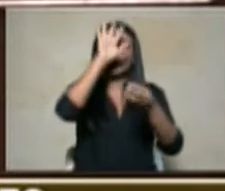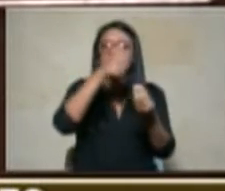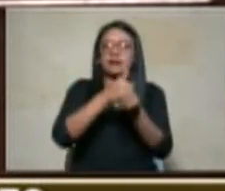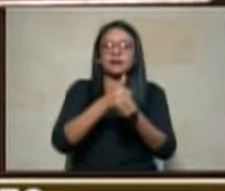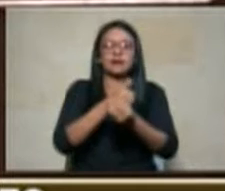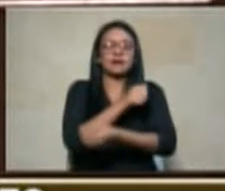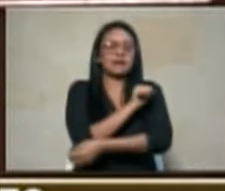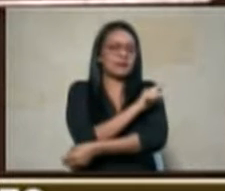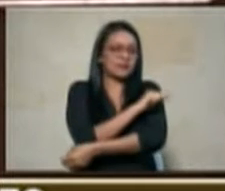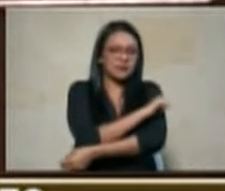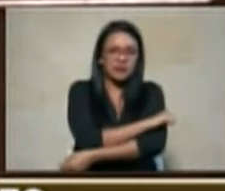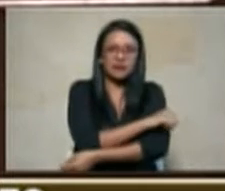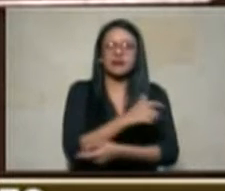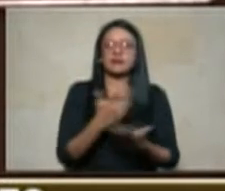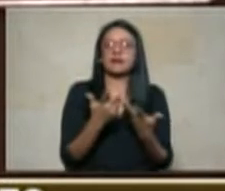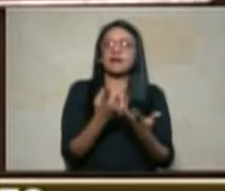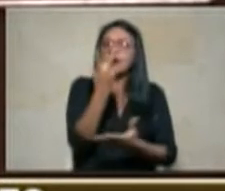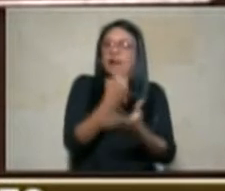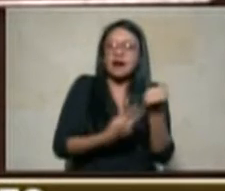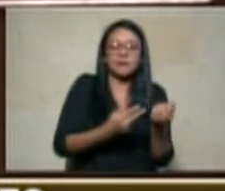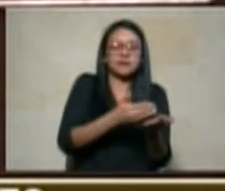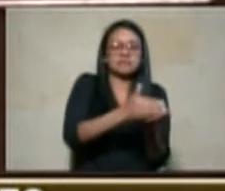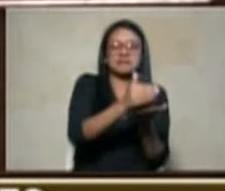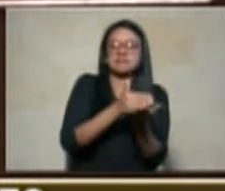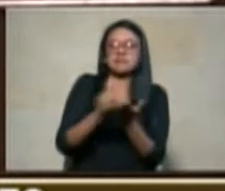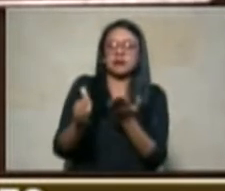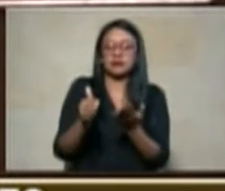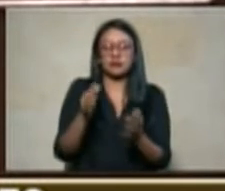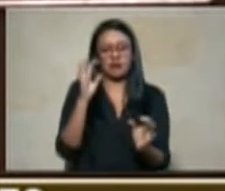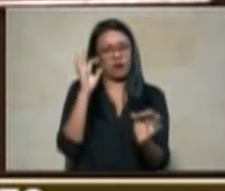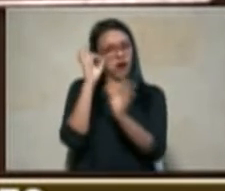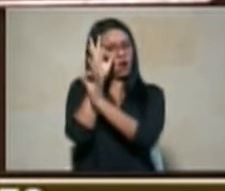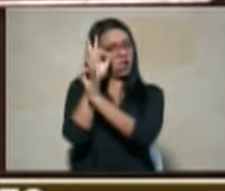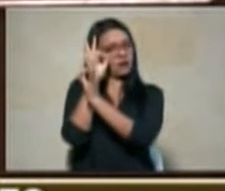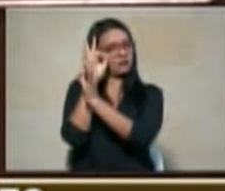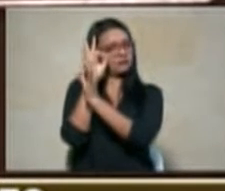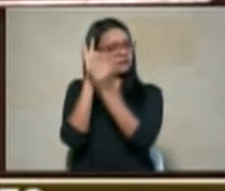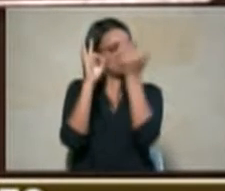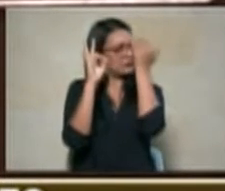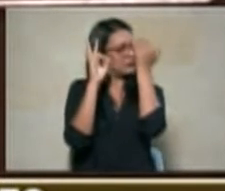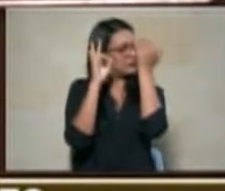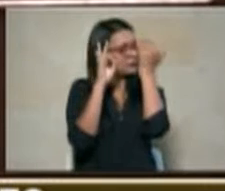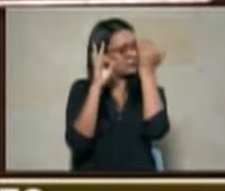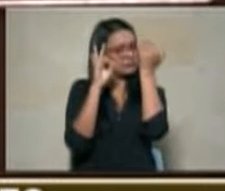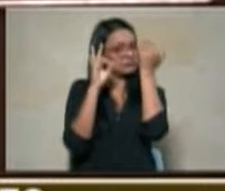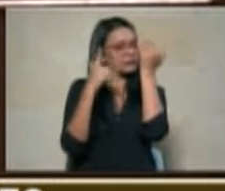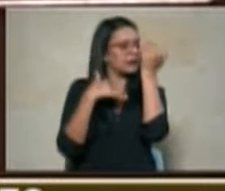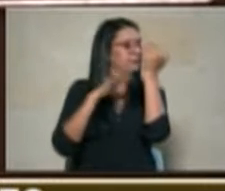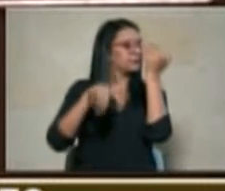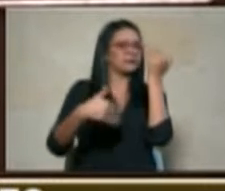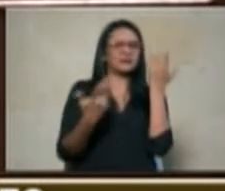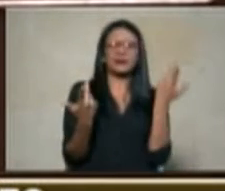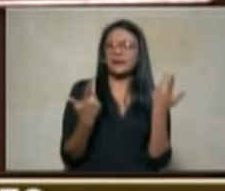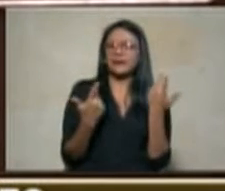hubo despojo de los dos, pero no miremos por un solo ojo, que eso no le hace ningún bien a este país. En el